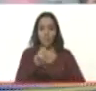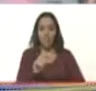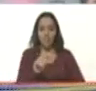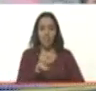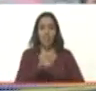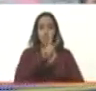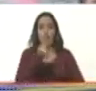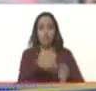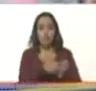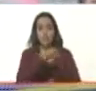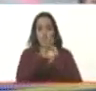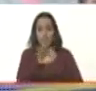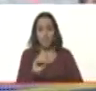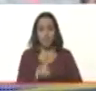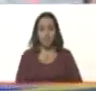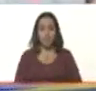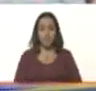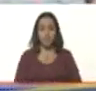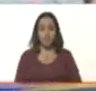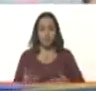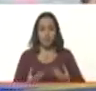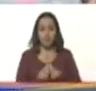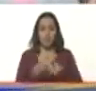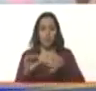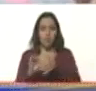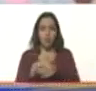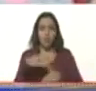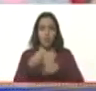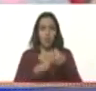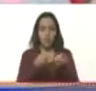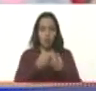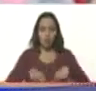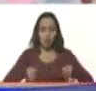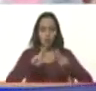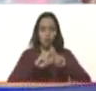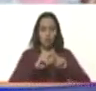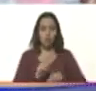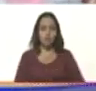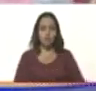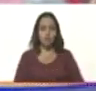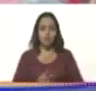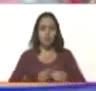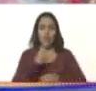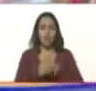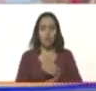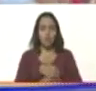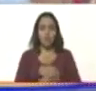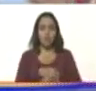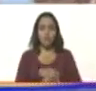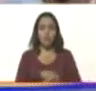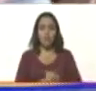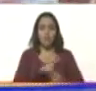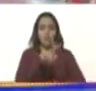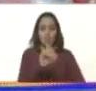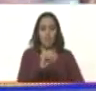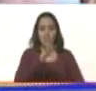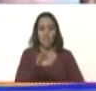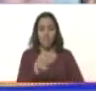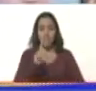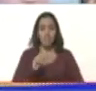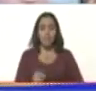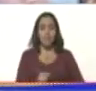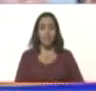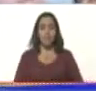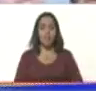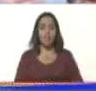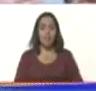2020-2030, un poco concatenado con lo que es de la ONU, el plan 2030, y bueno, también con las esperanzas y las